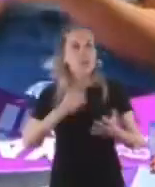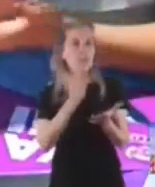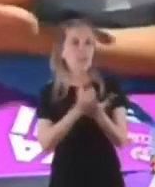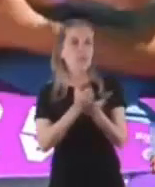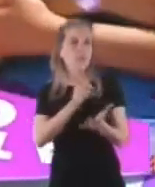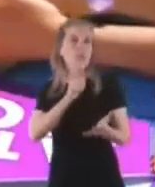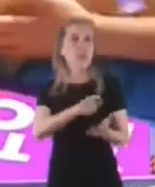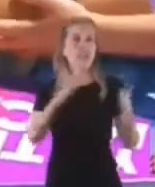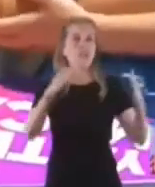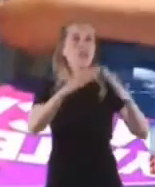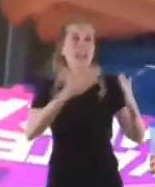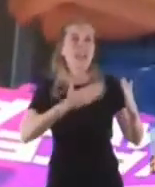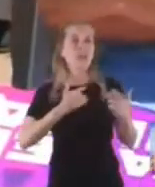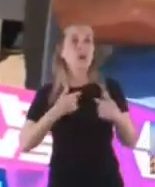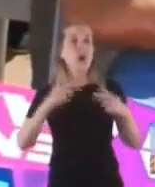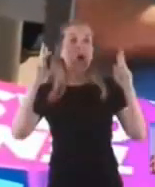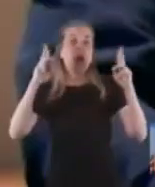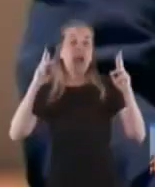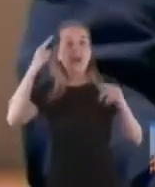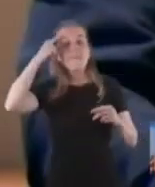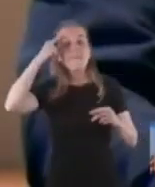les sea cumplido. Y lo que espero,